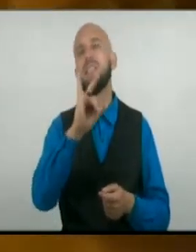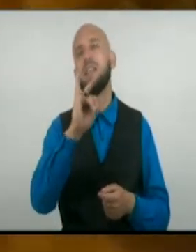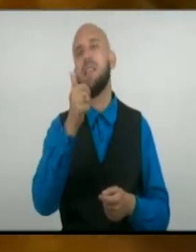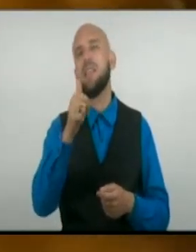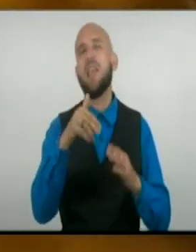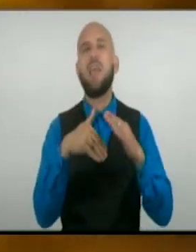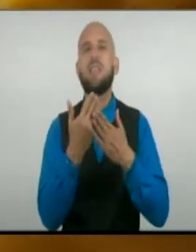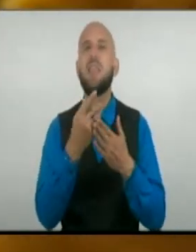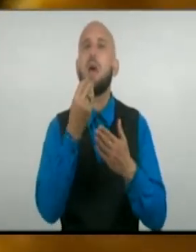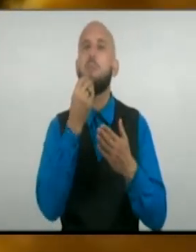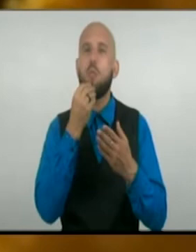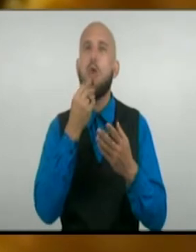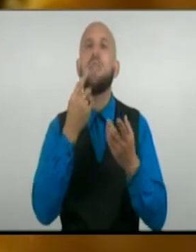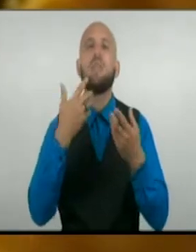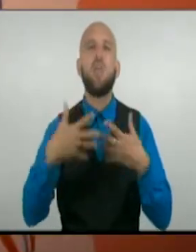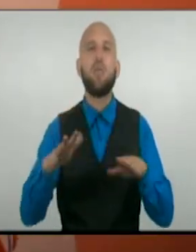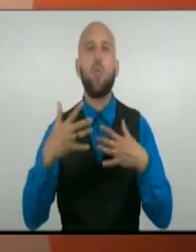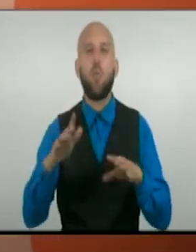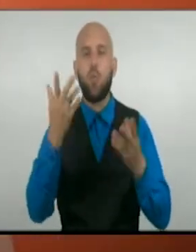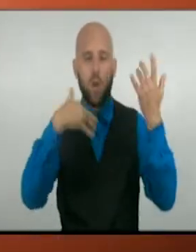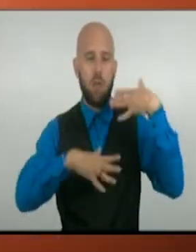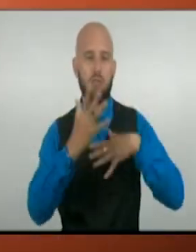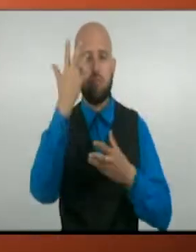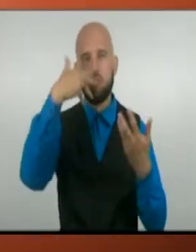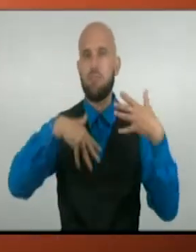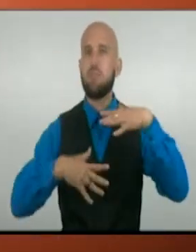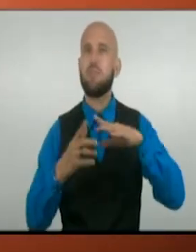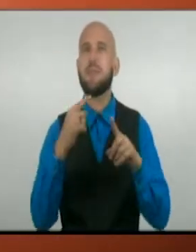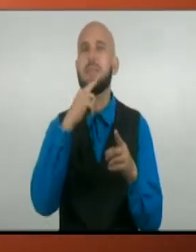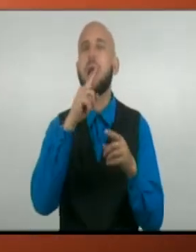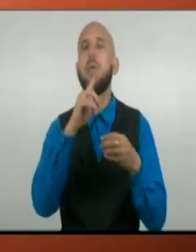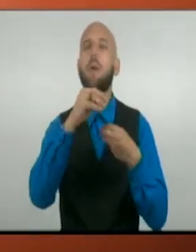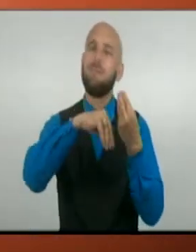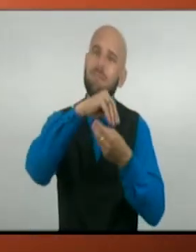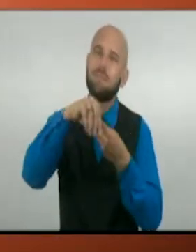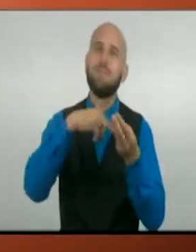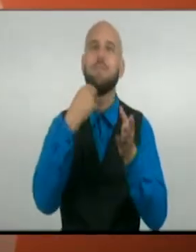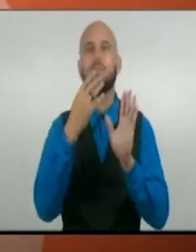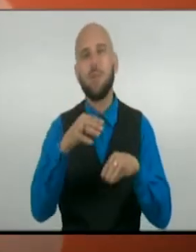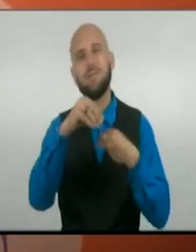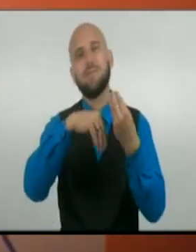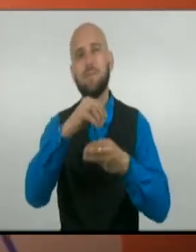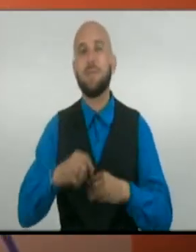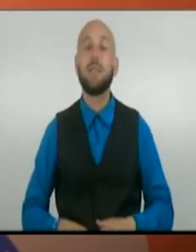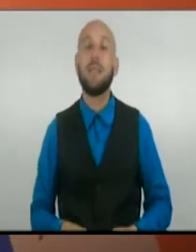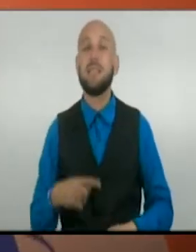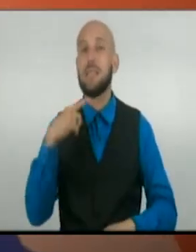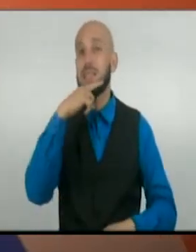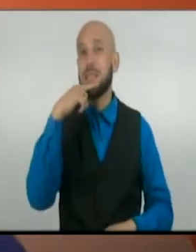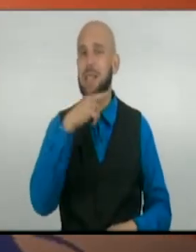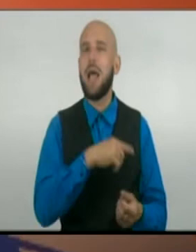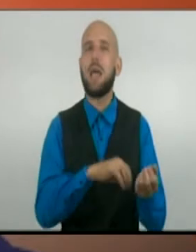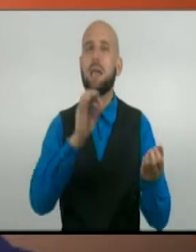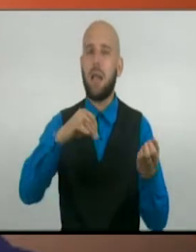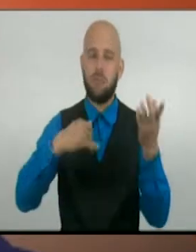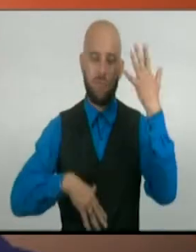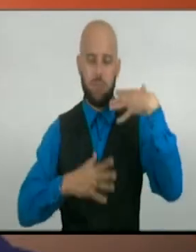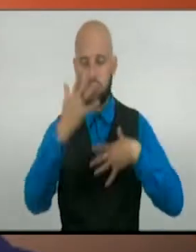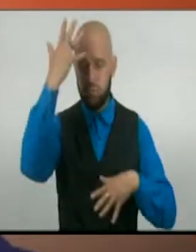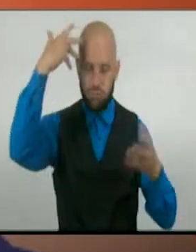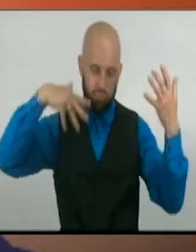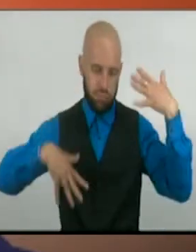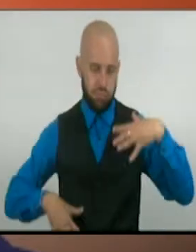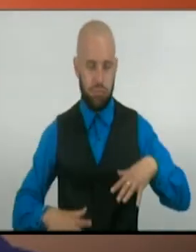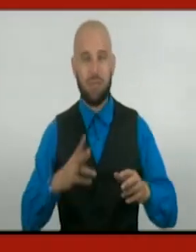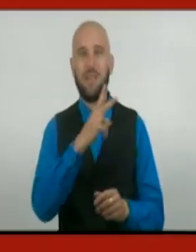el plasma es la parte líquida de la sangre que transporta los distintos tipos de células de ella a todas las partes del